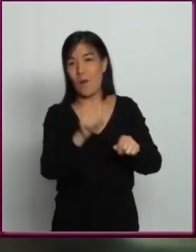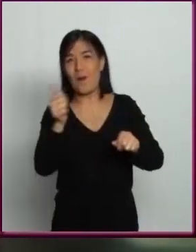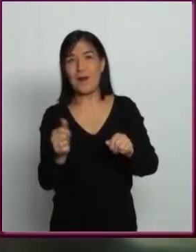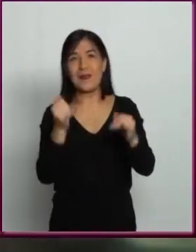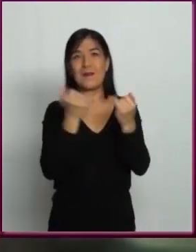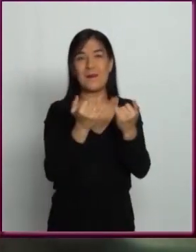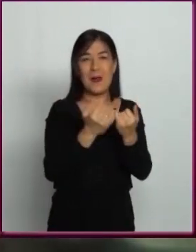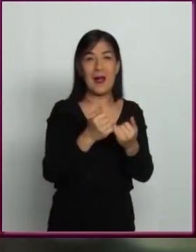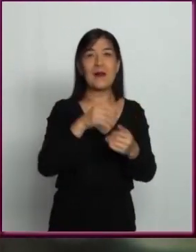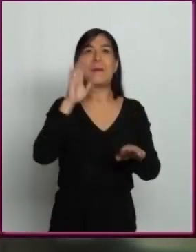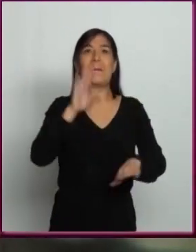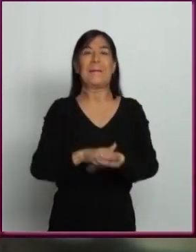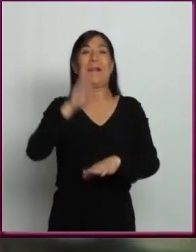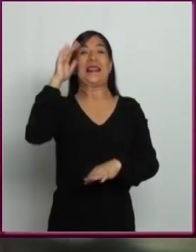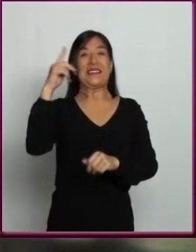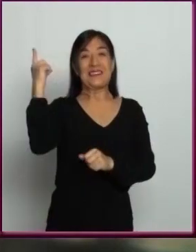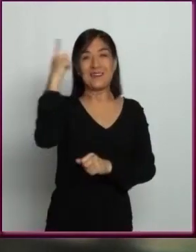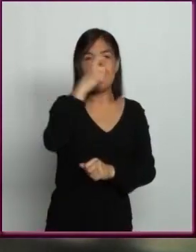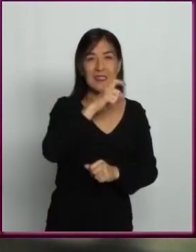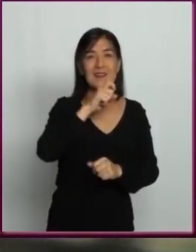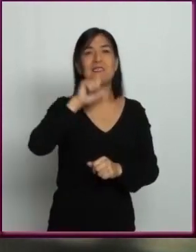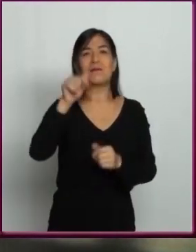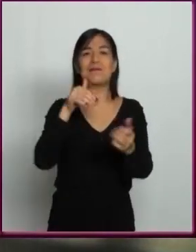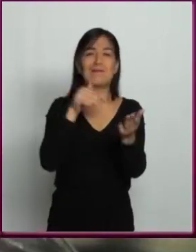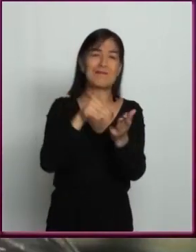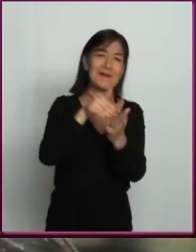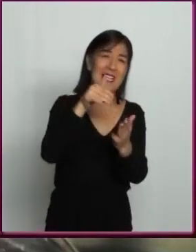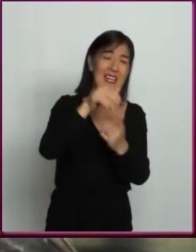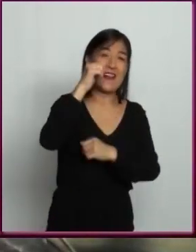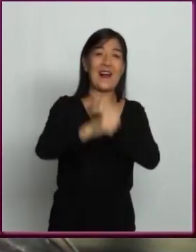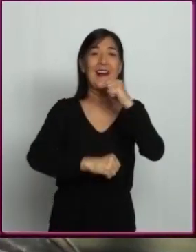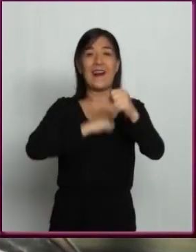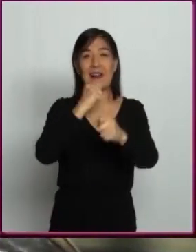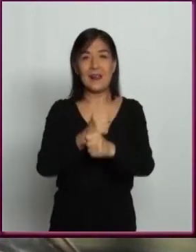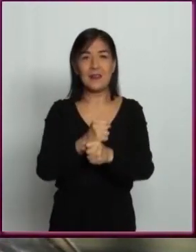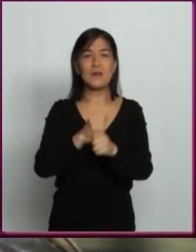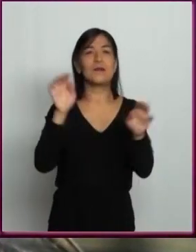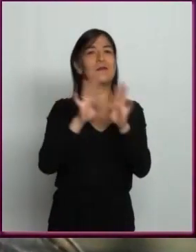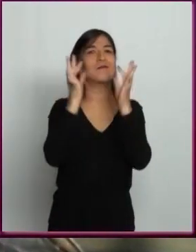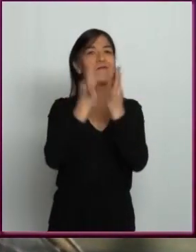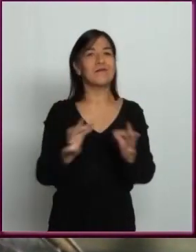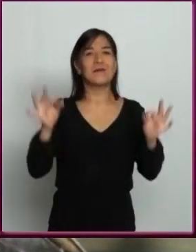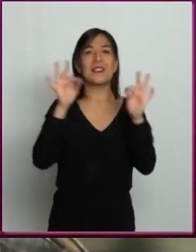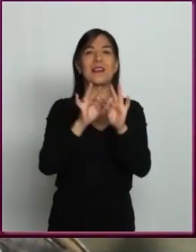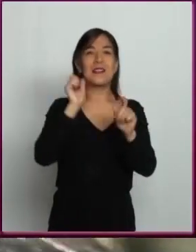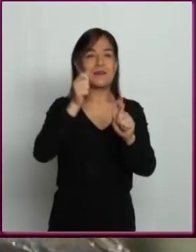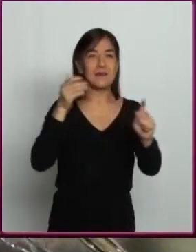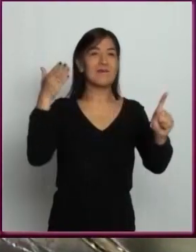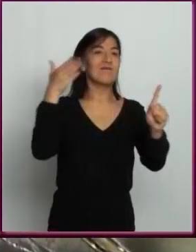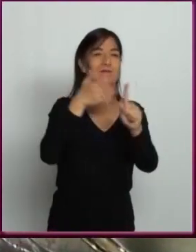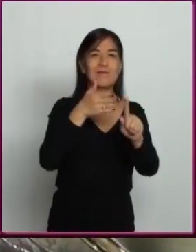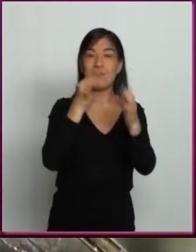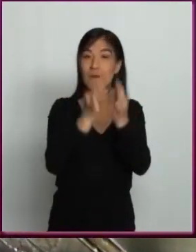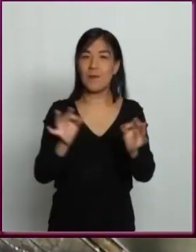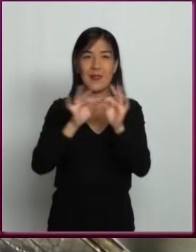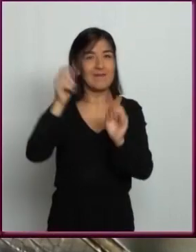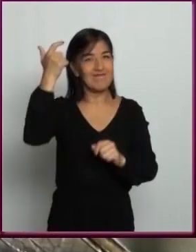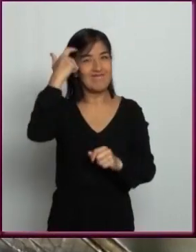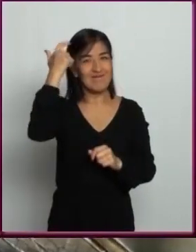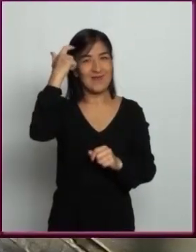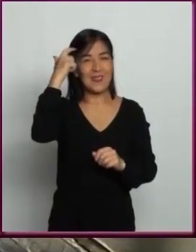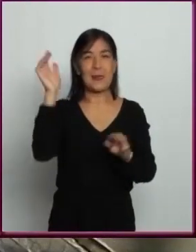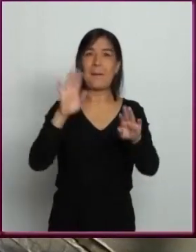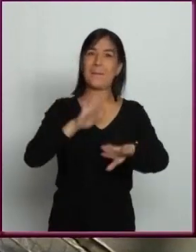y haciéndose más compleja con el paso de millones de años, es indispensable contar con un cerebro